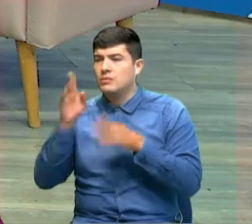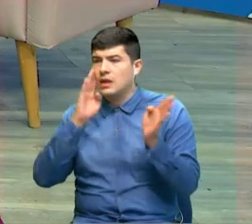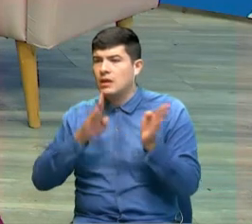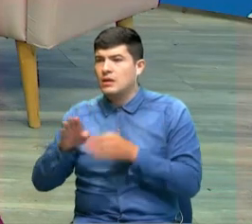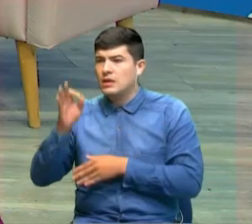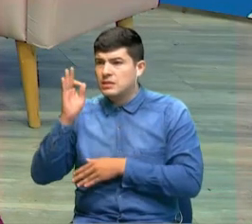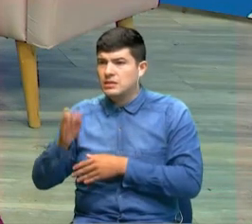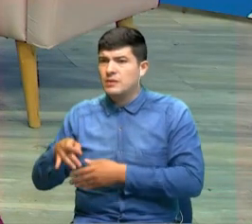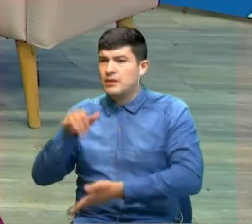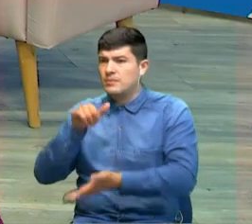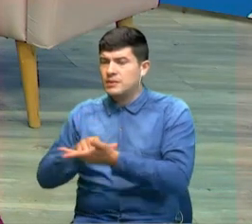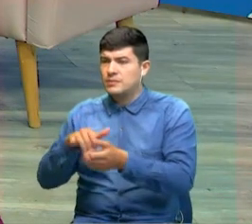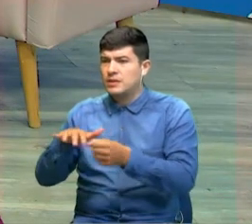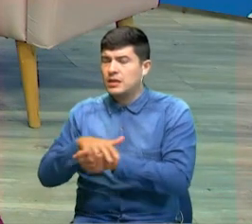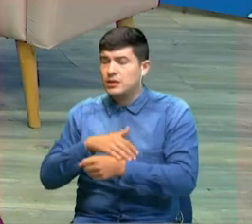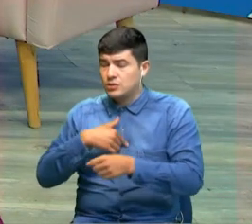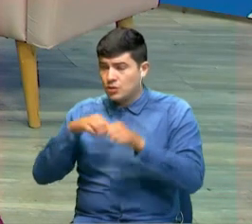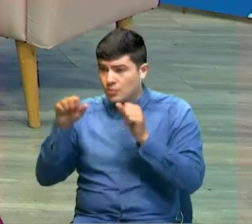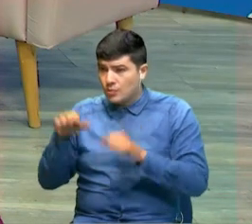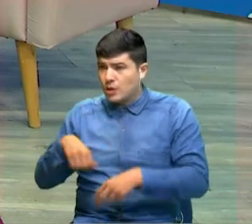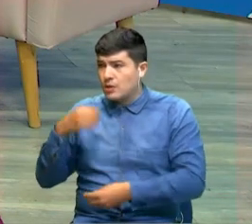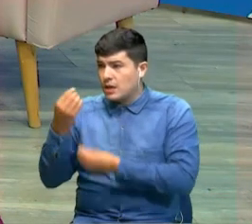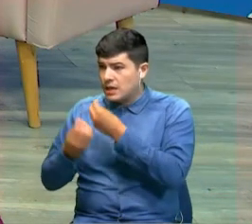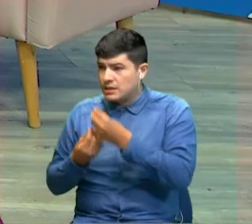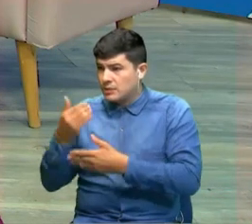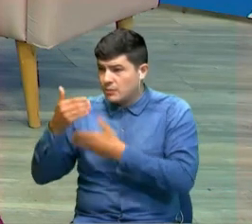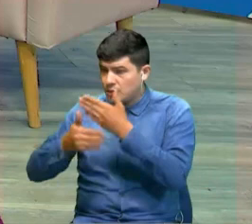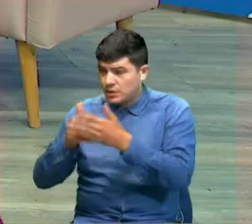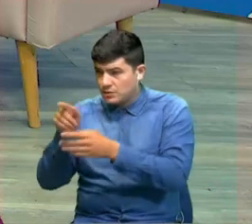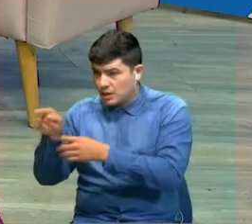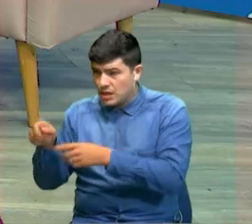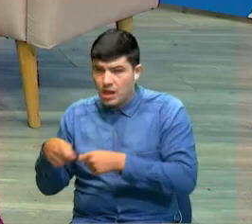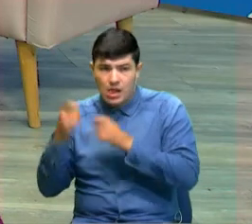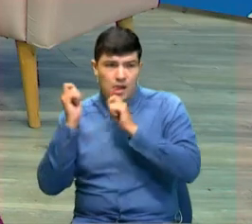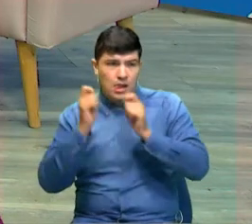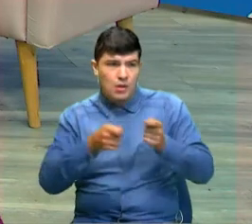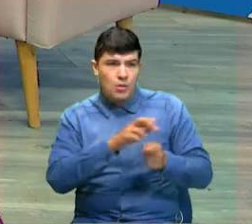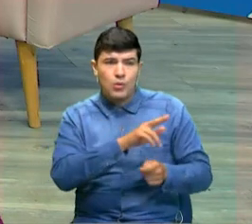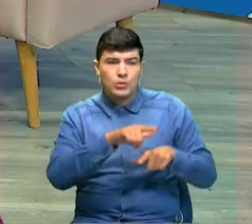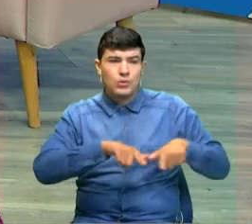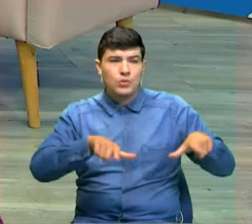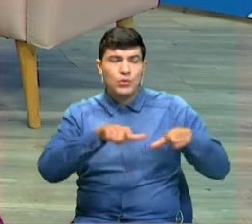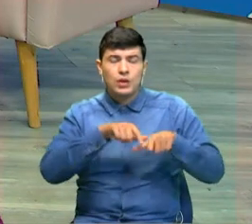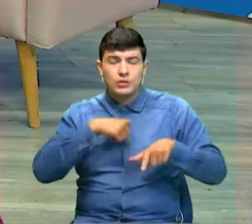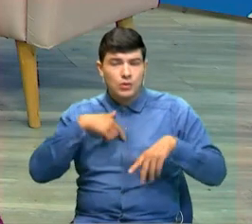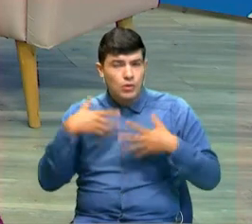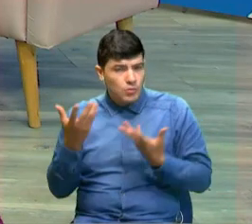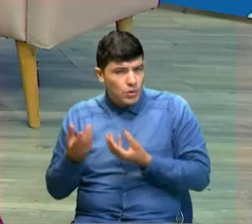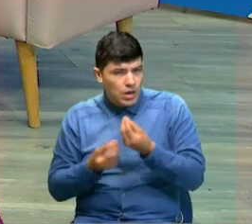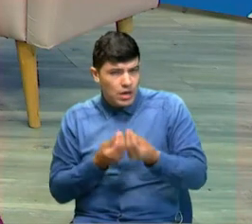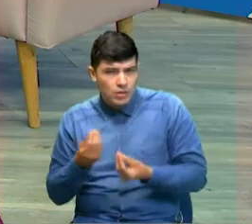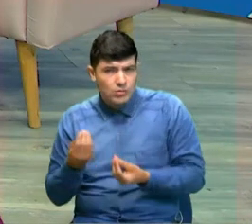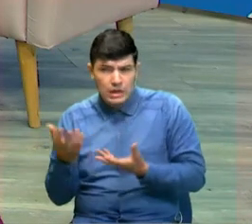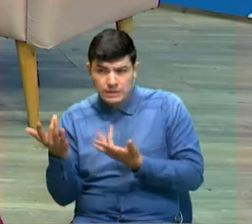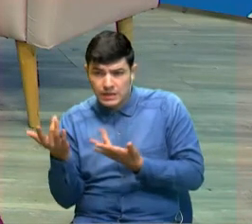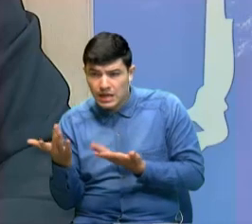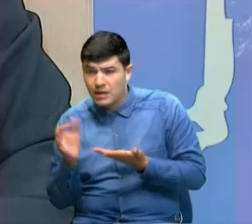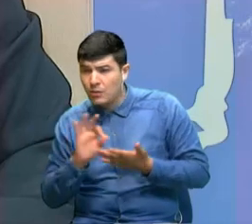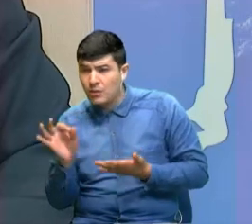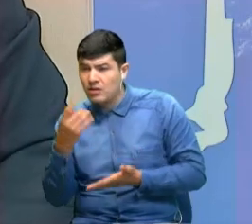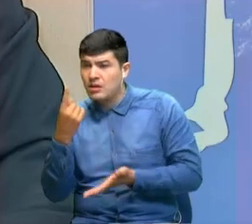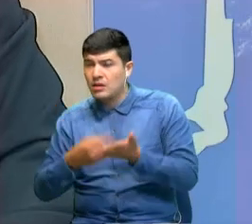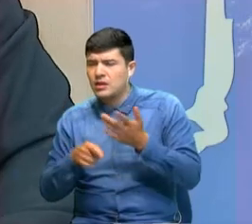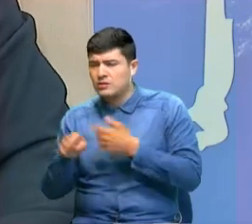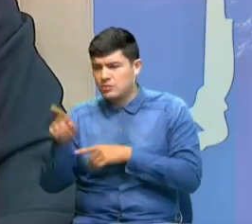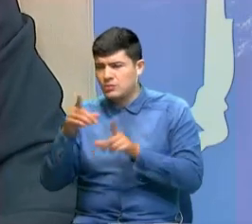igual. Sería ver si yo podía sacar ese proceso de ahí, llevarlo a otro lado, o qué tengo que hacer, esperar. Gracias, a ver si me podía ayudar el